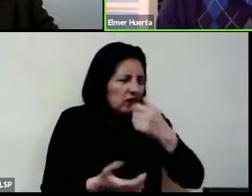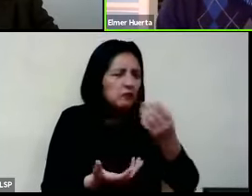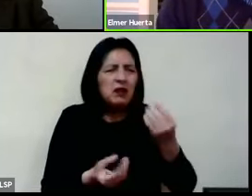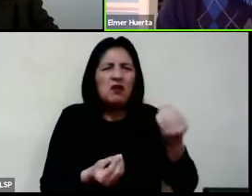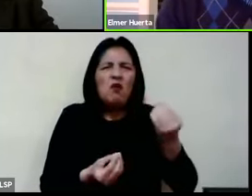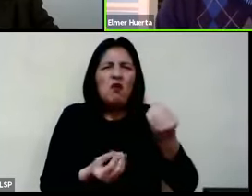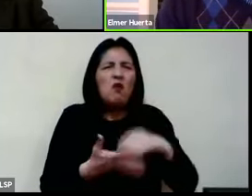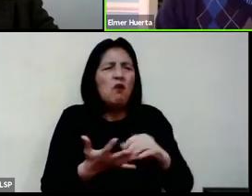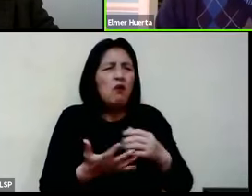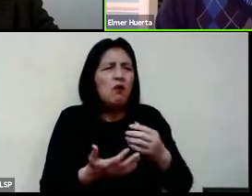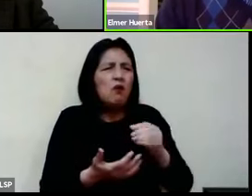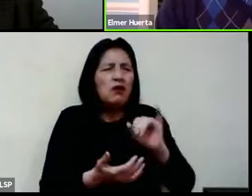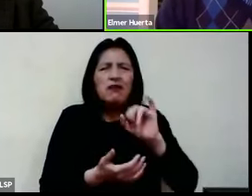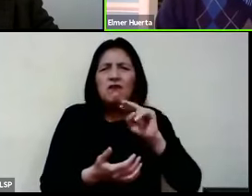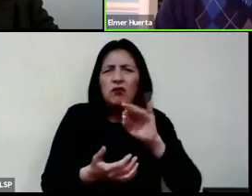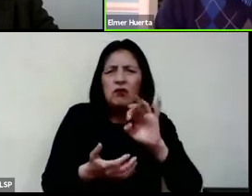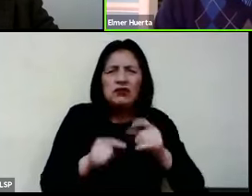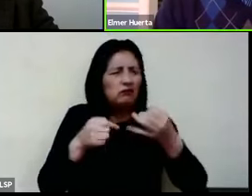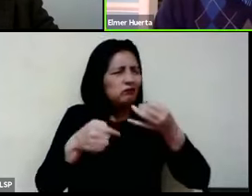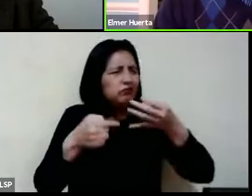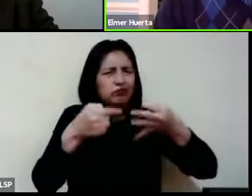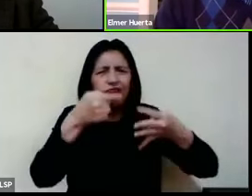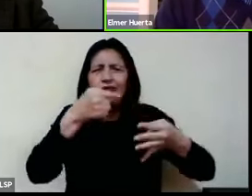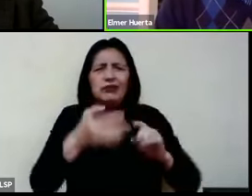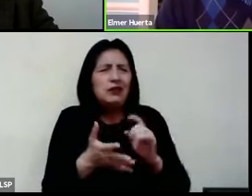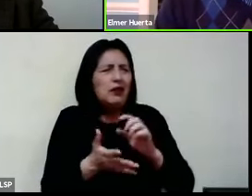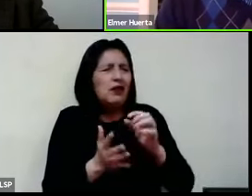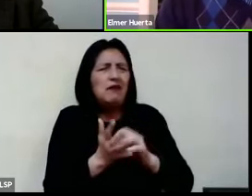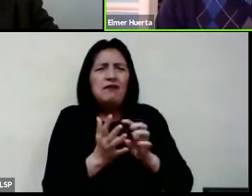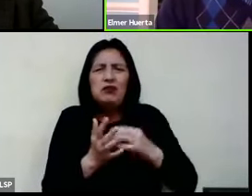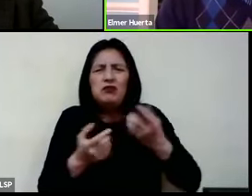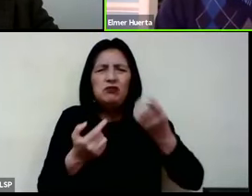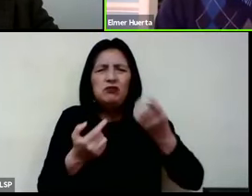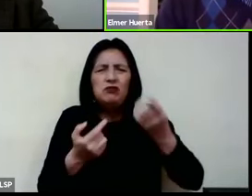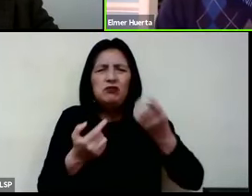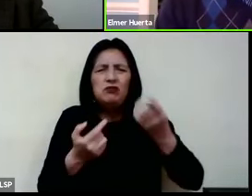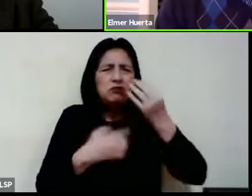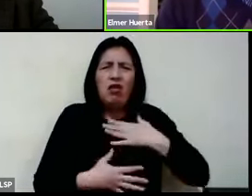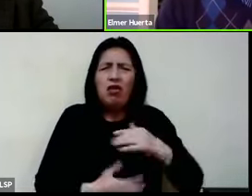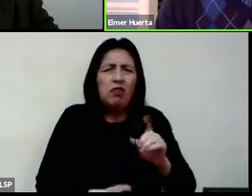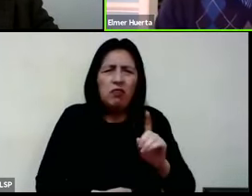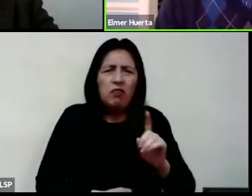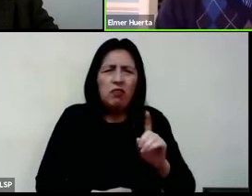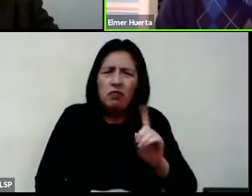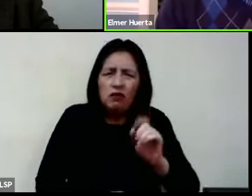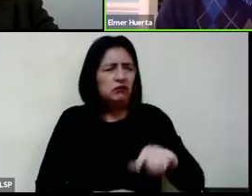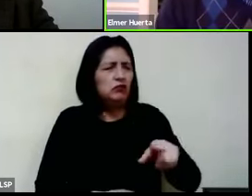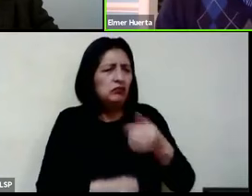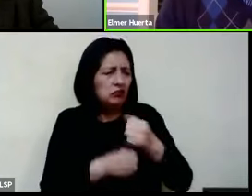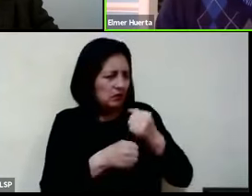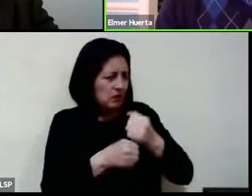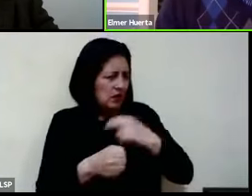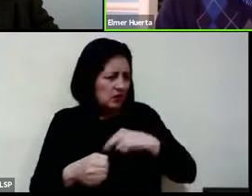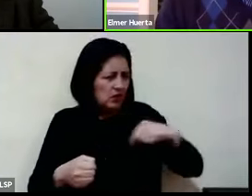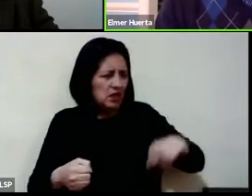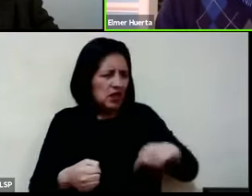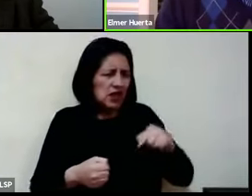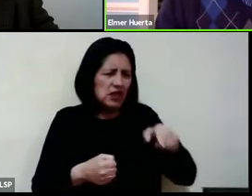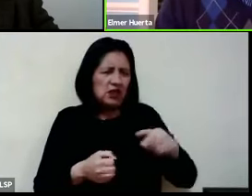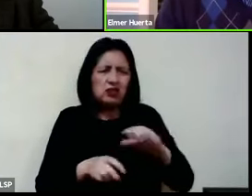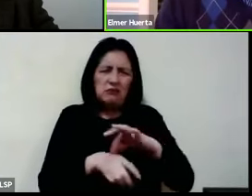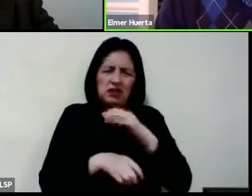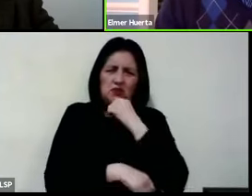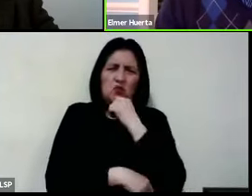influenza, ni con otro tipo de virus respiratorios. Los funcionarios chinos dijeron de que esta era